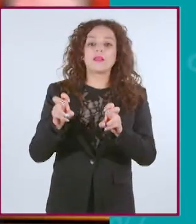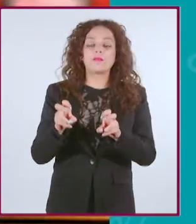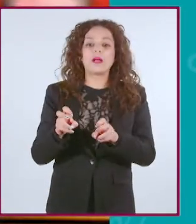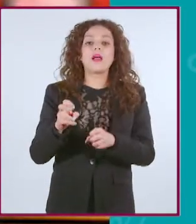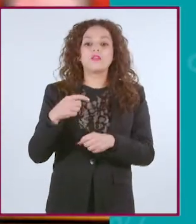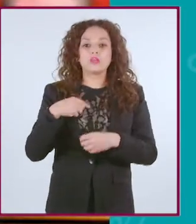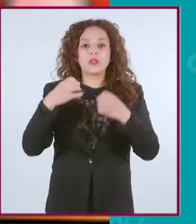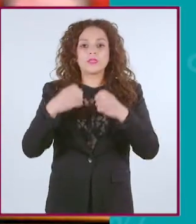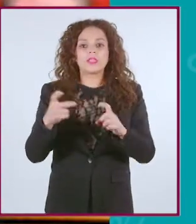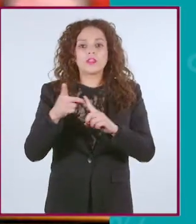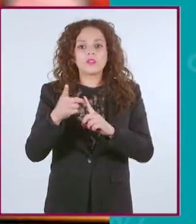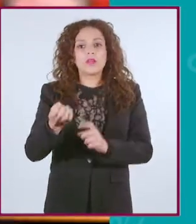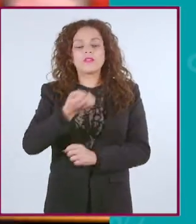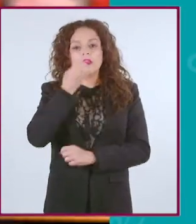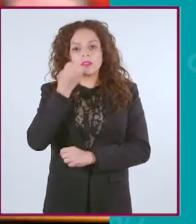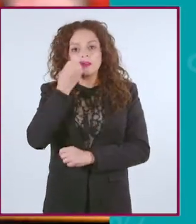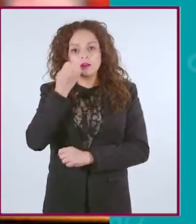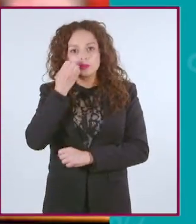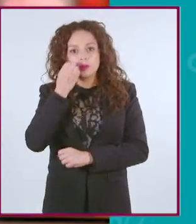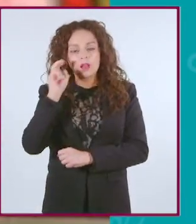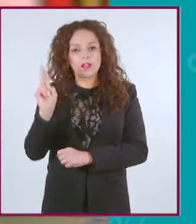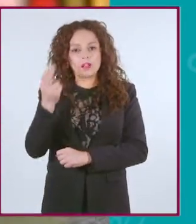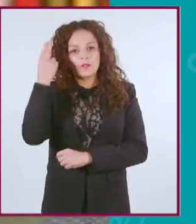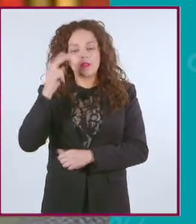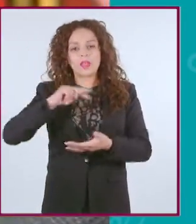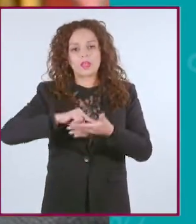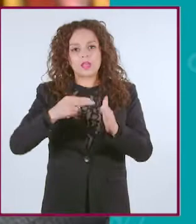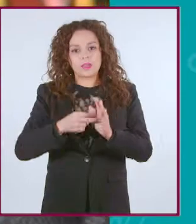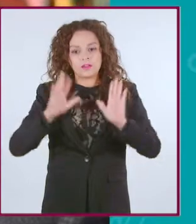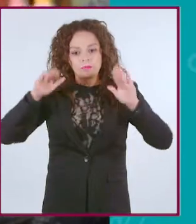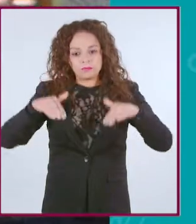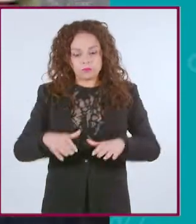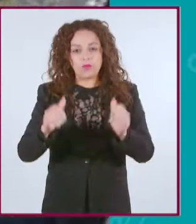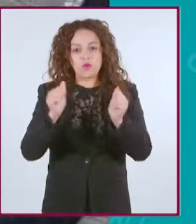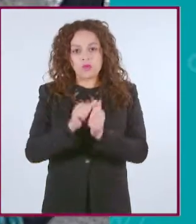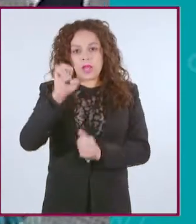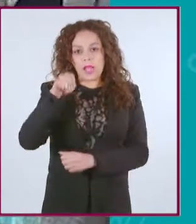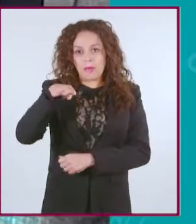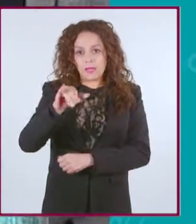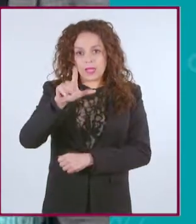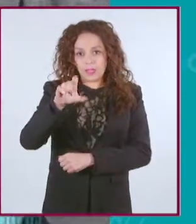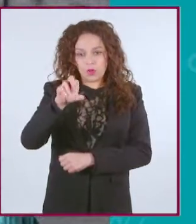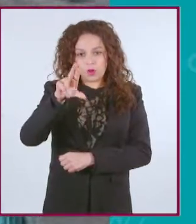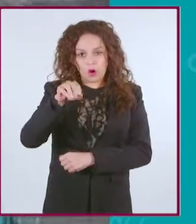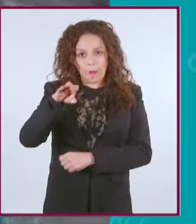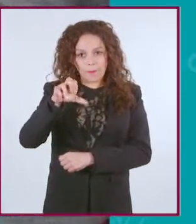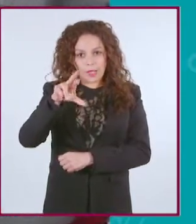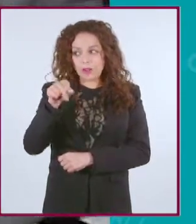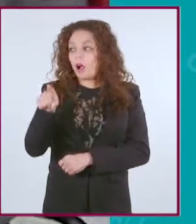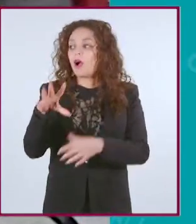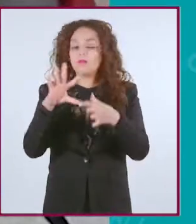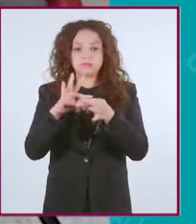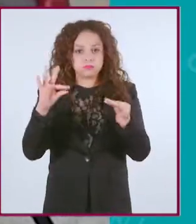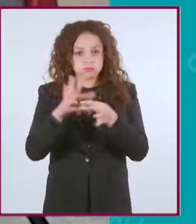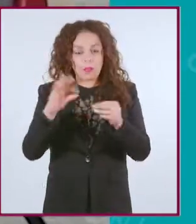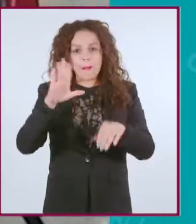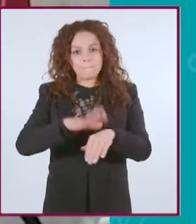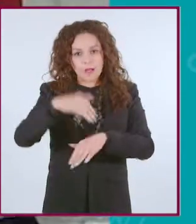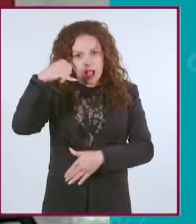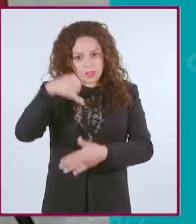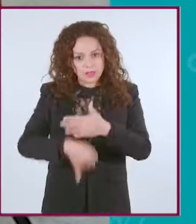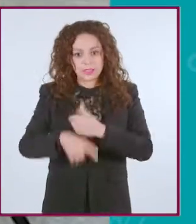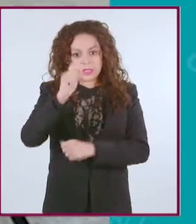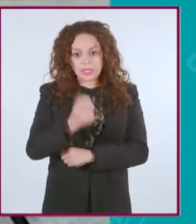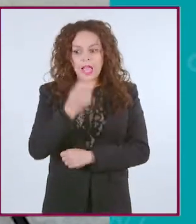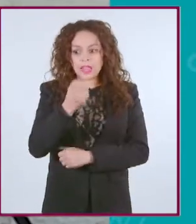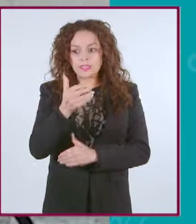encuentro en la Escuela Superior de Ingeniería Textil con el ingeniero Emilio Romero, quien nos va a platicar y nos va a ampliar el conocimiento de todo